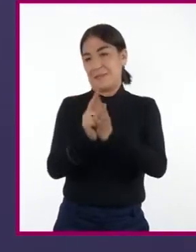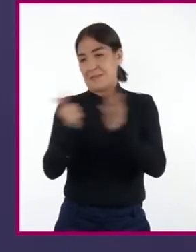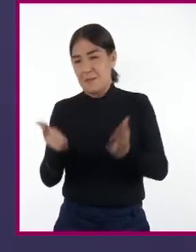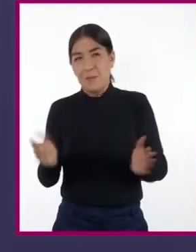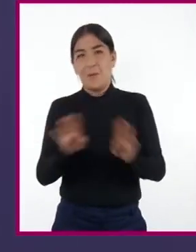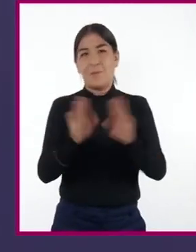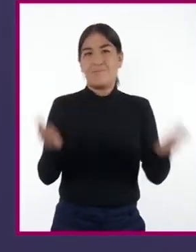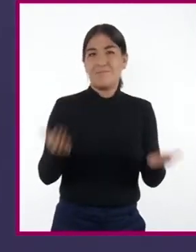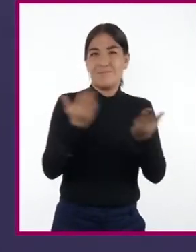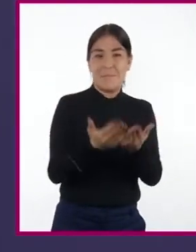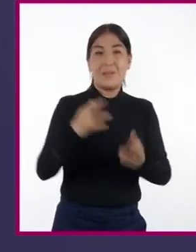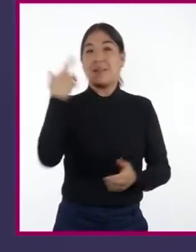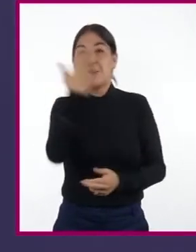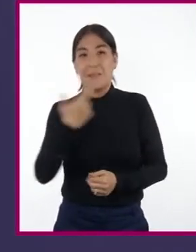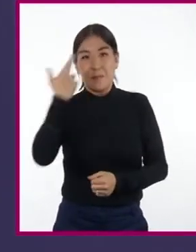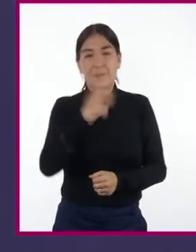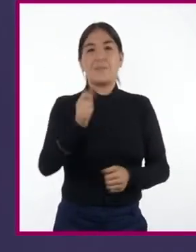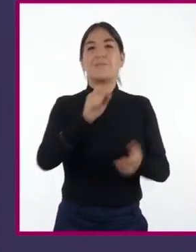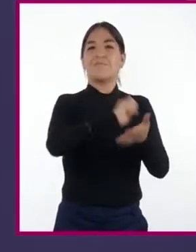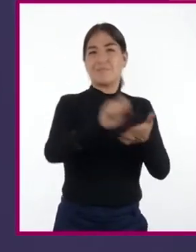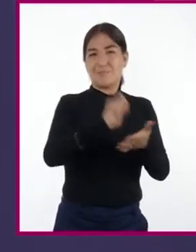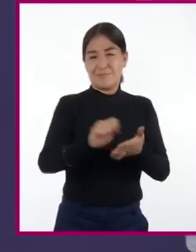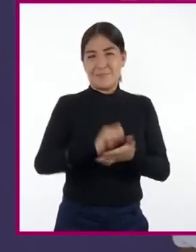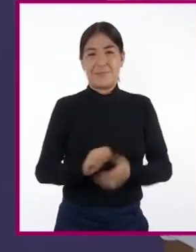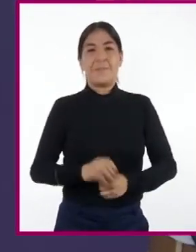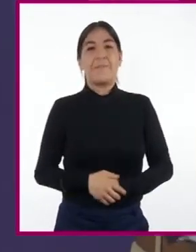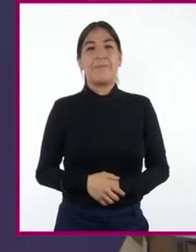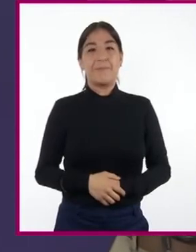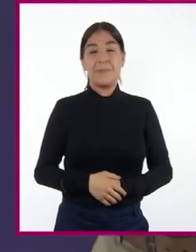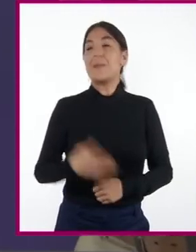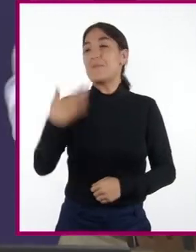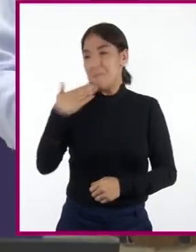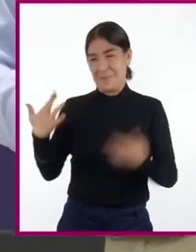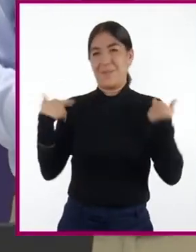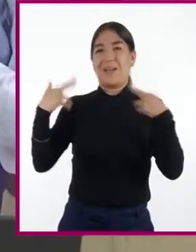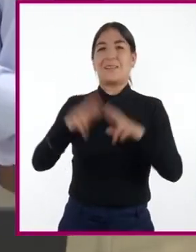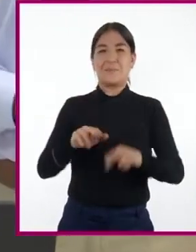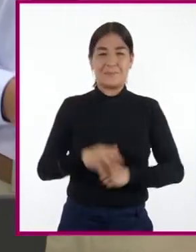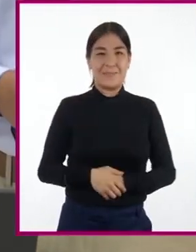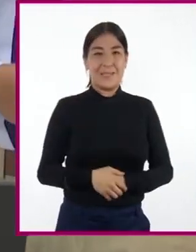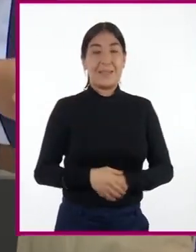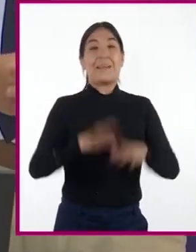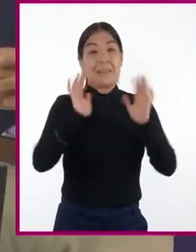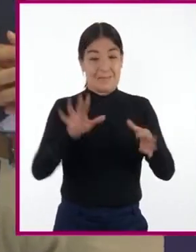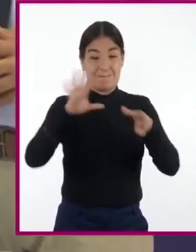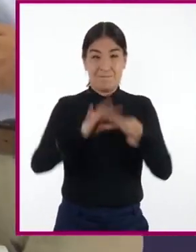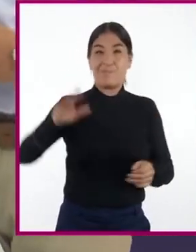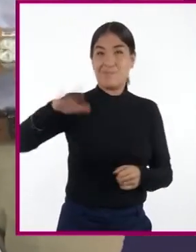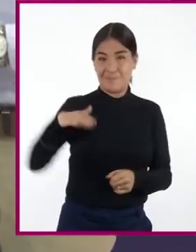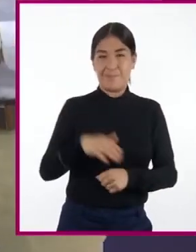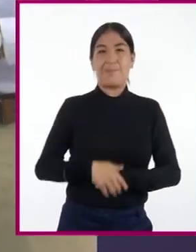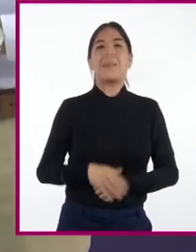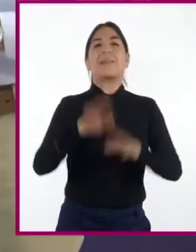de texto y revisar sus apuntes. Muy bien, profesor. Una vez dicho lo